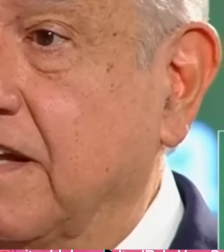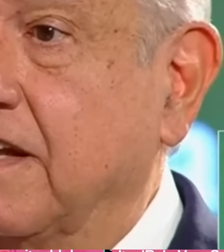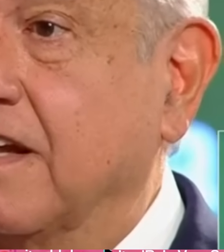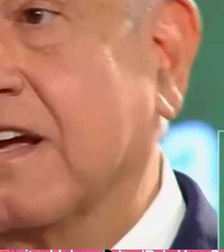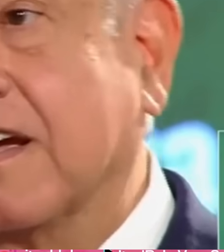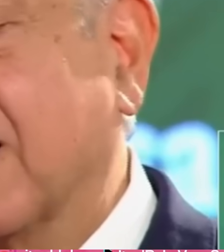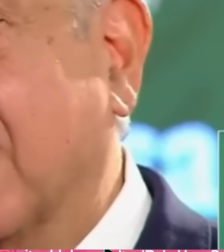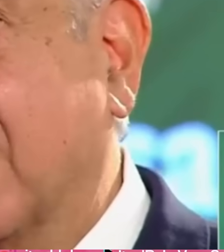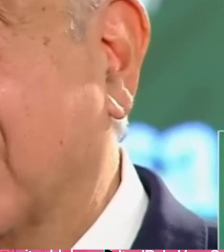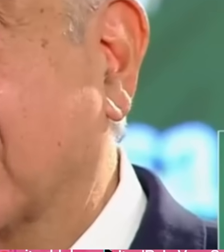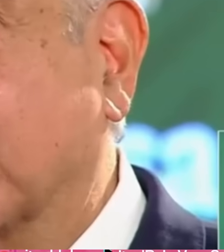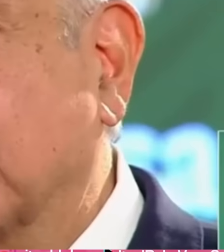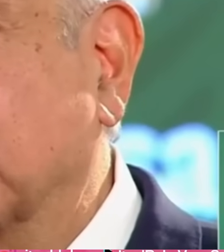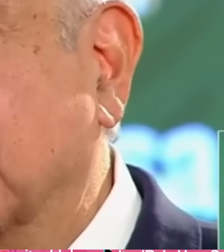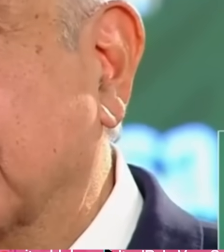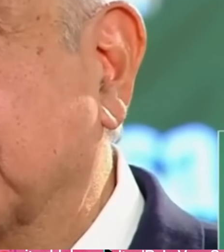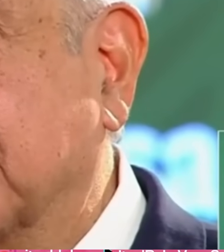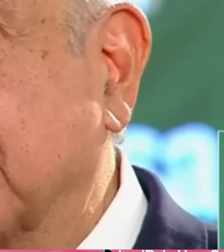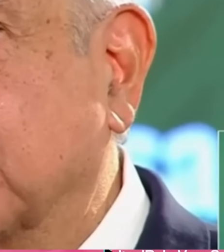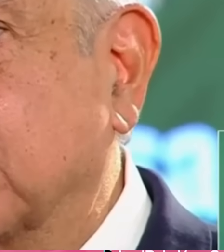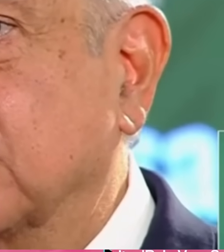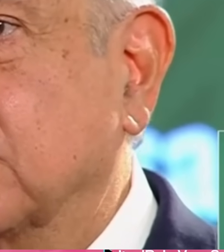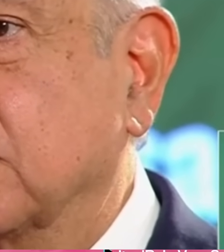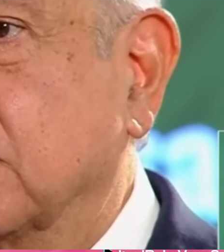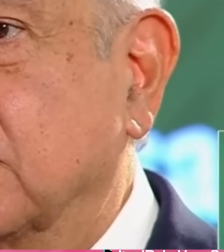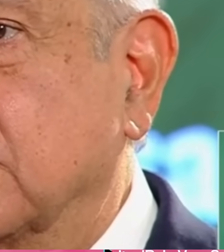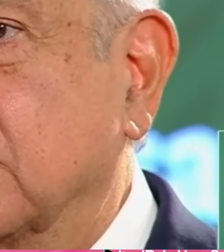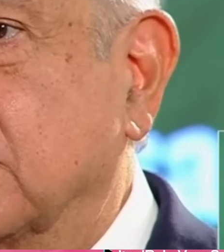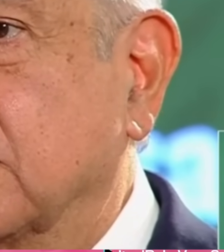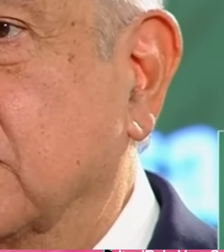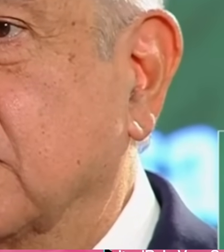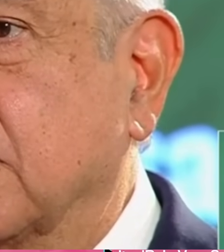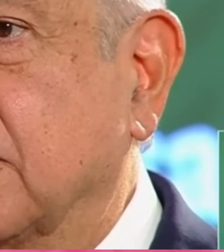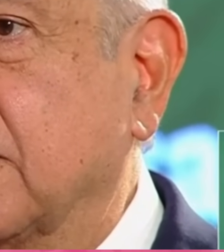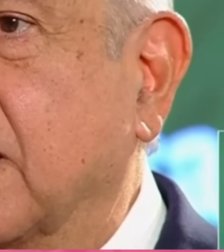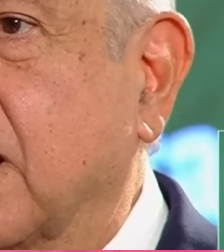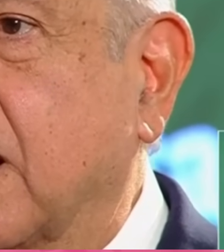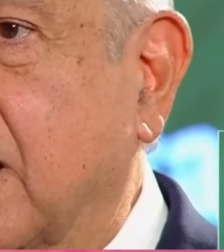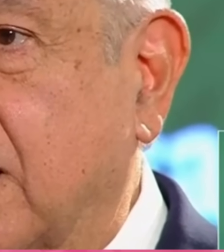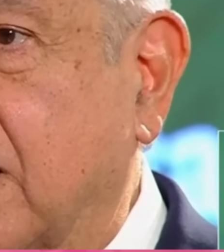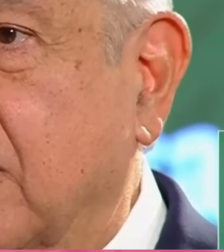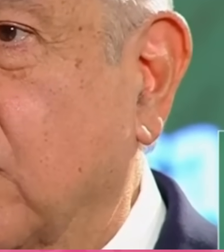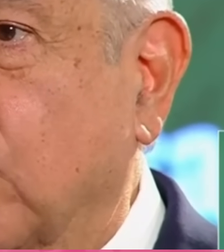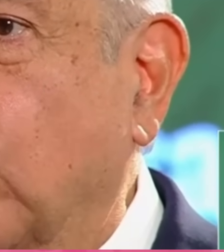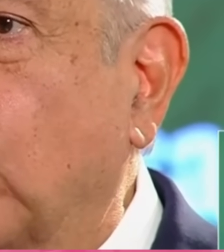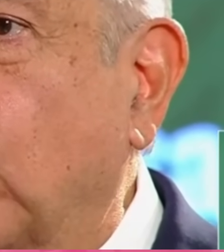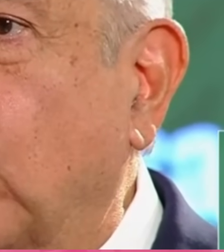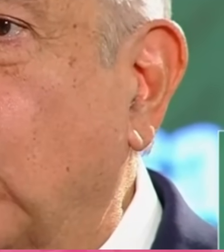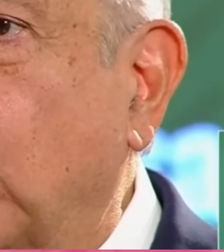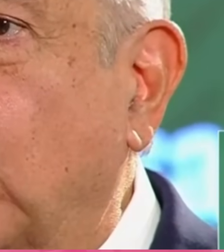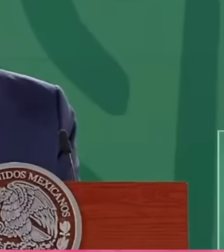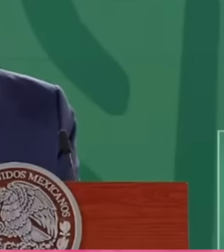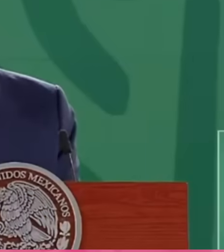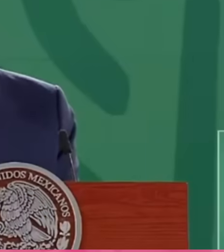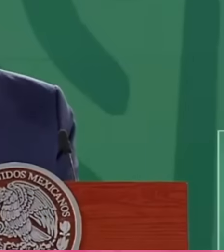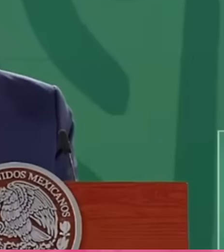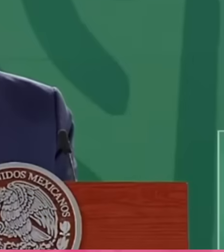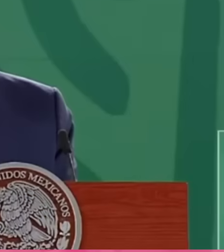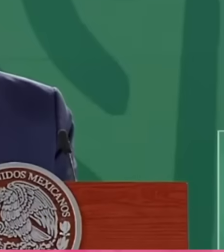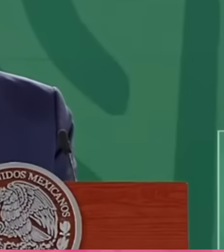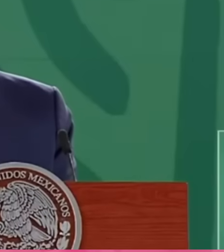si al gobierno que represento llega un